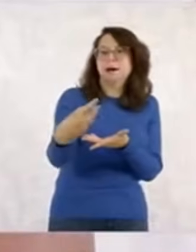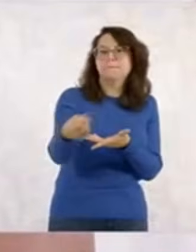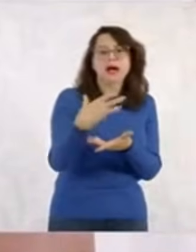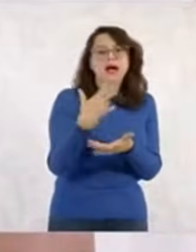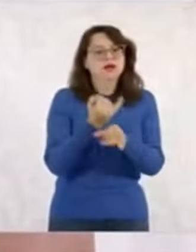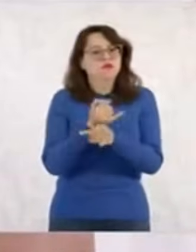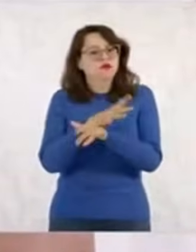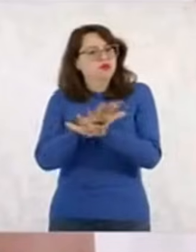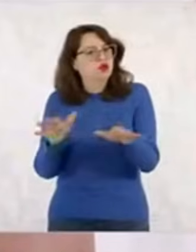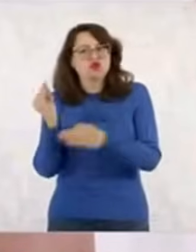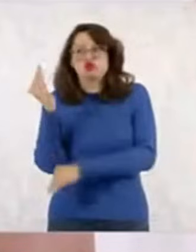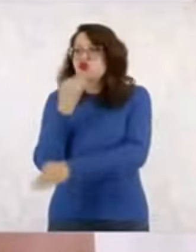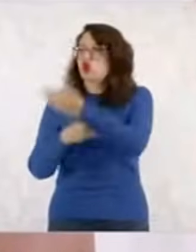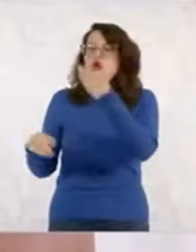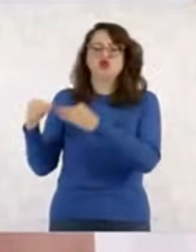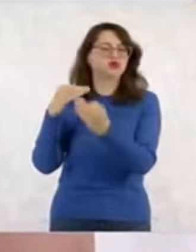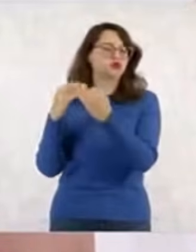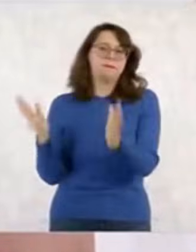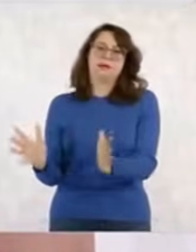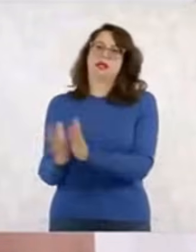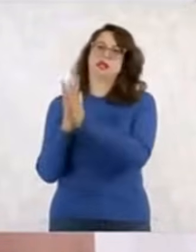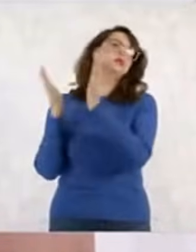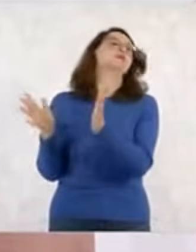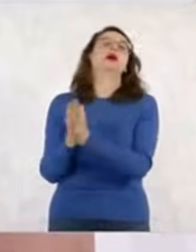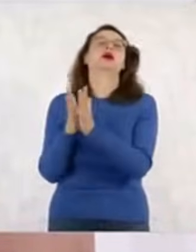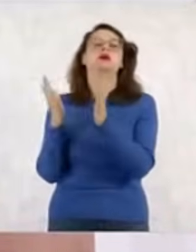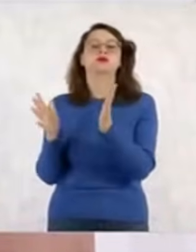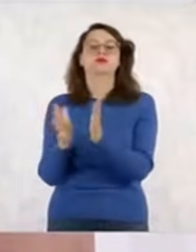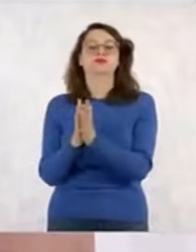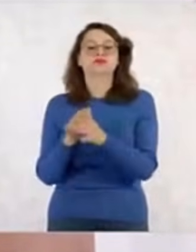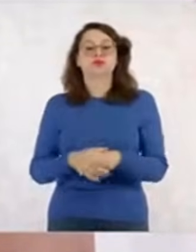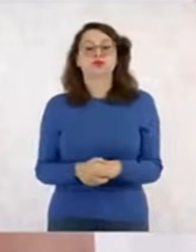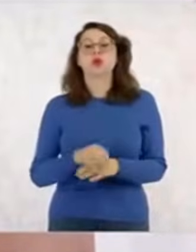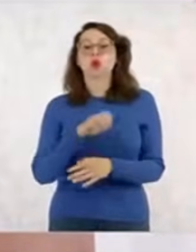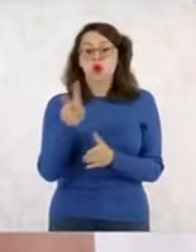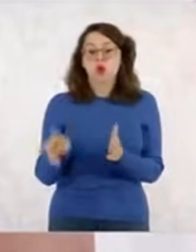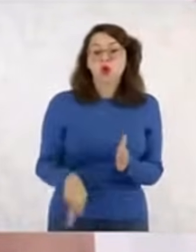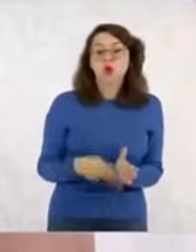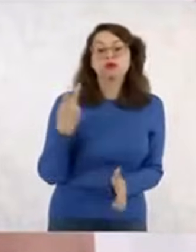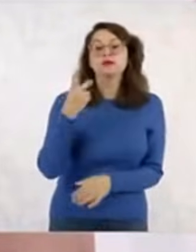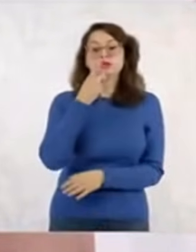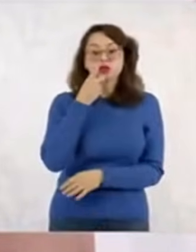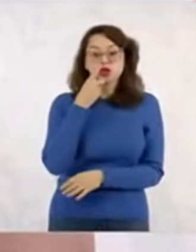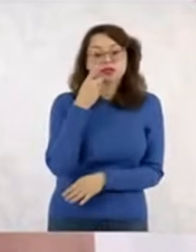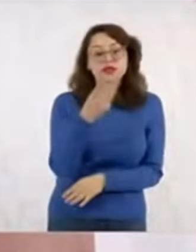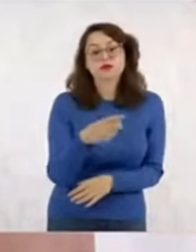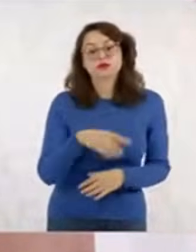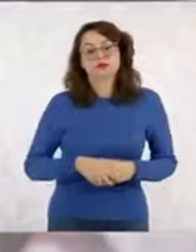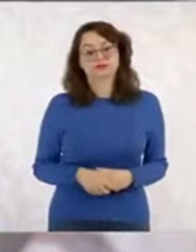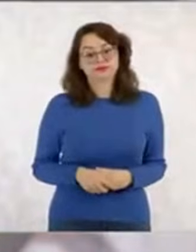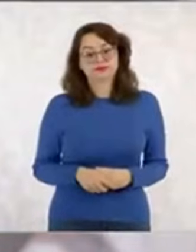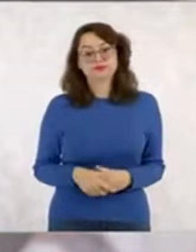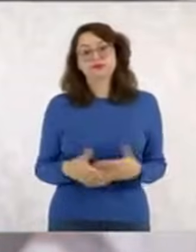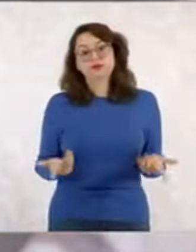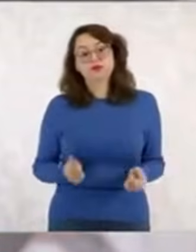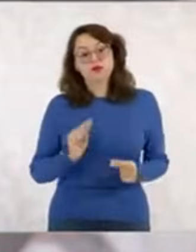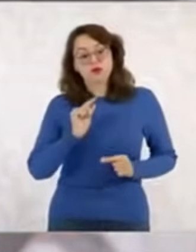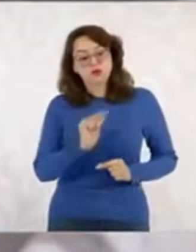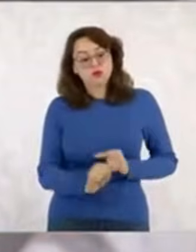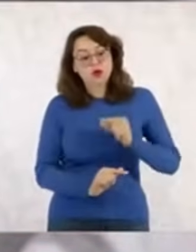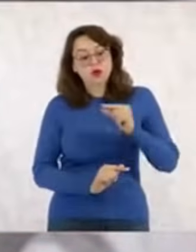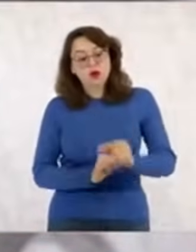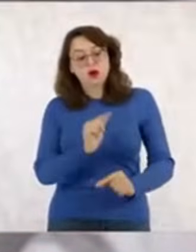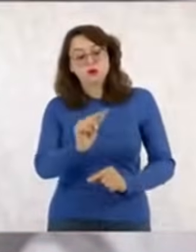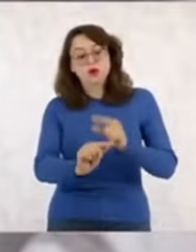sentido amplia. Y reitero nuevamente, hay experiencias sobre cómo lograr esta implementación, por